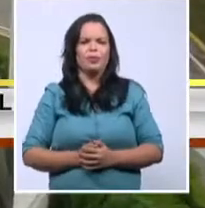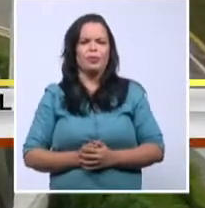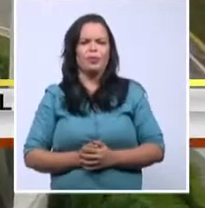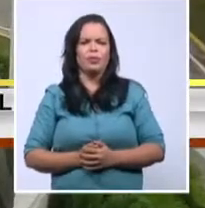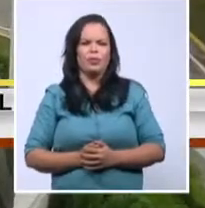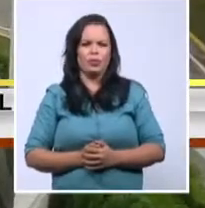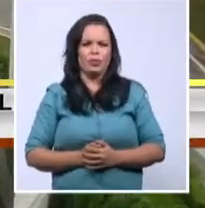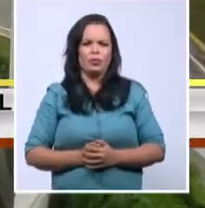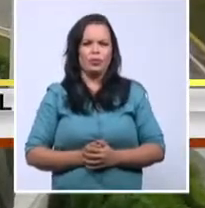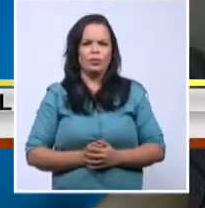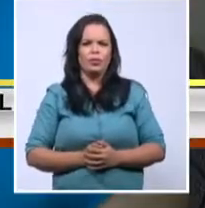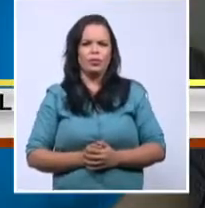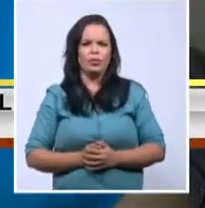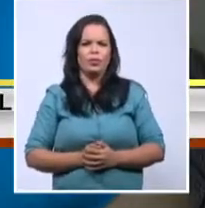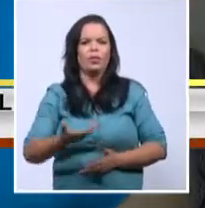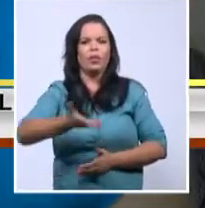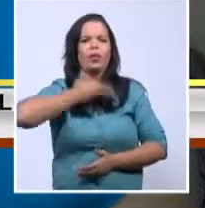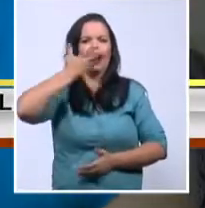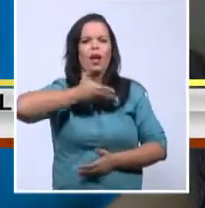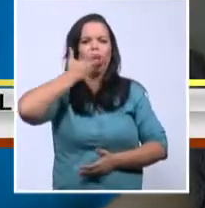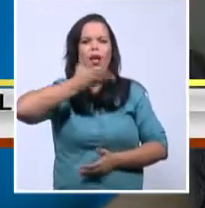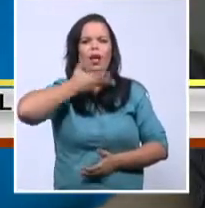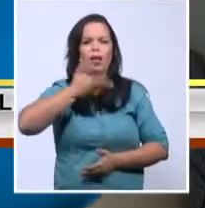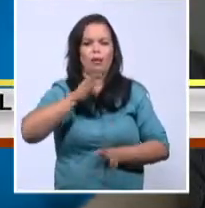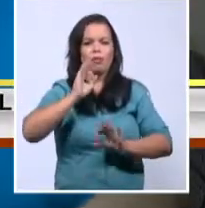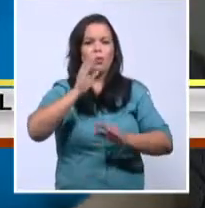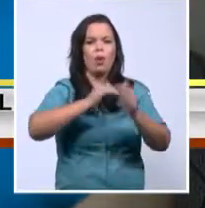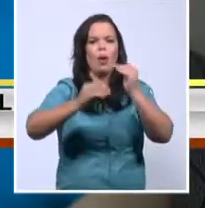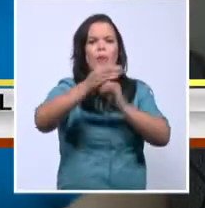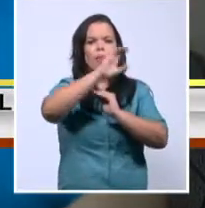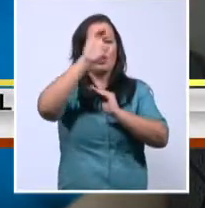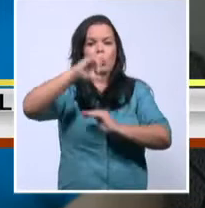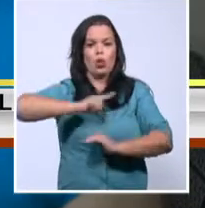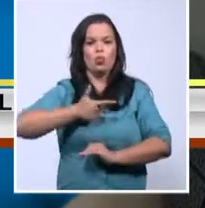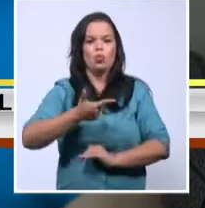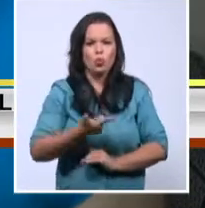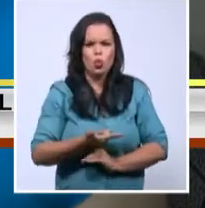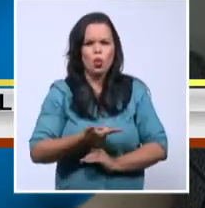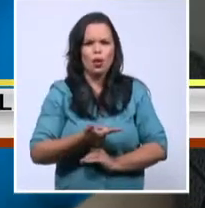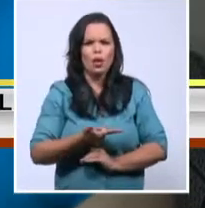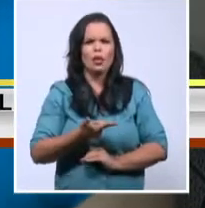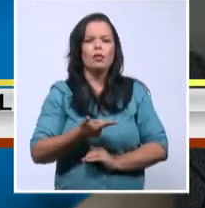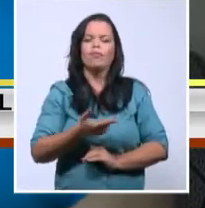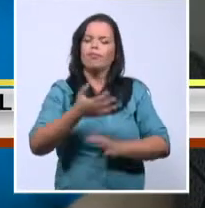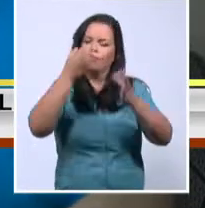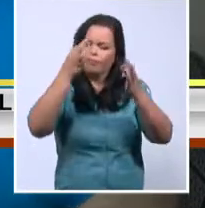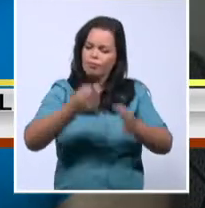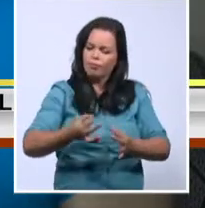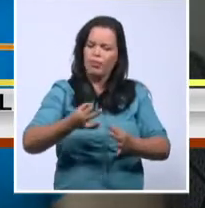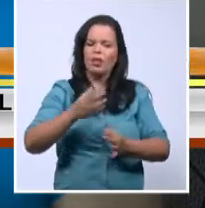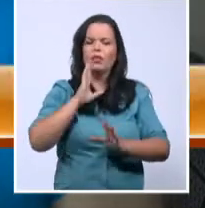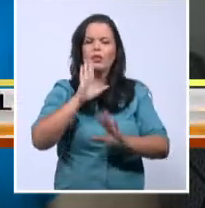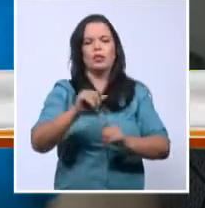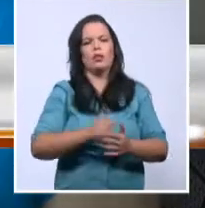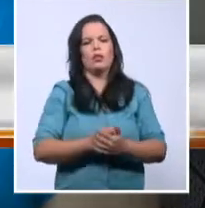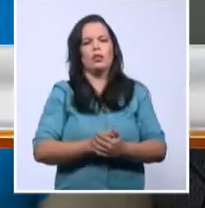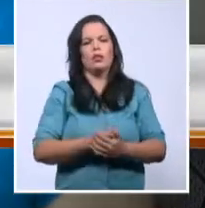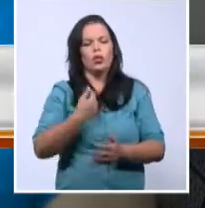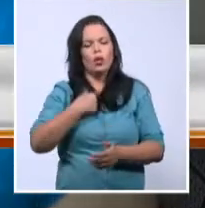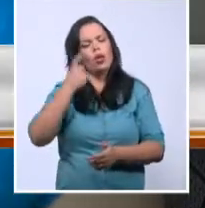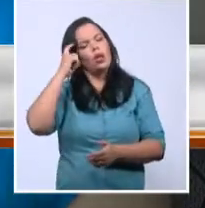La declaración del Ministerio de Cultura responde a algo que yo creo, y es que lo primero es el respeto. Cuando se falta